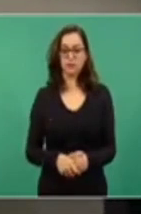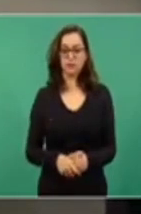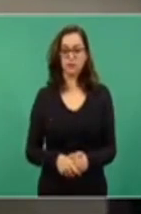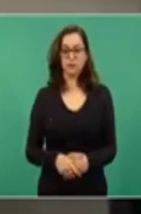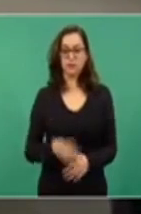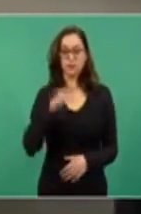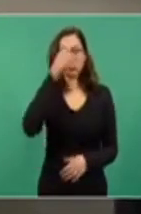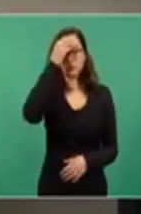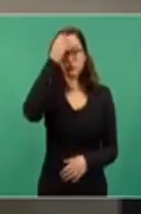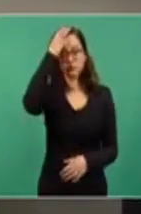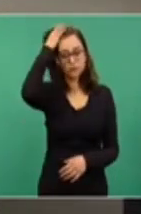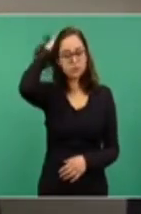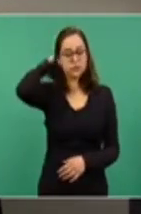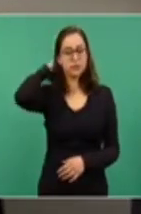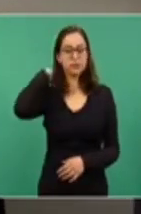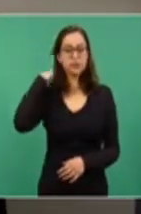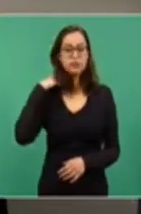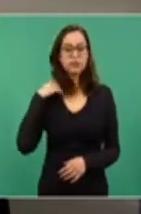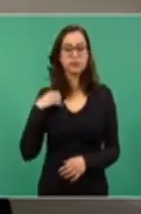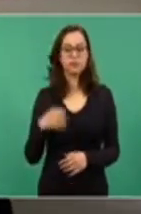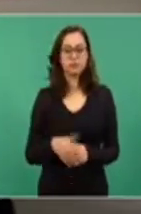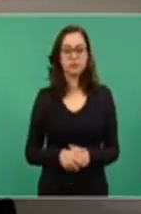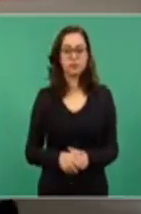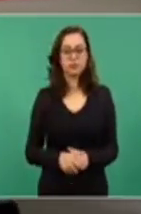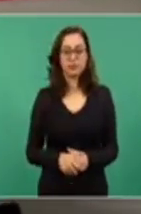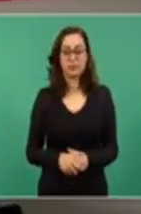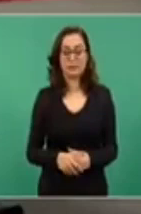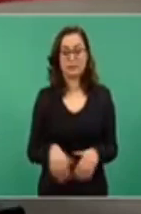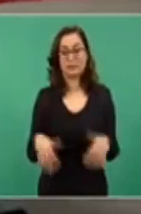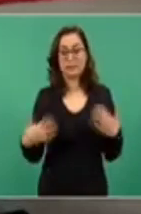No les vaya a dar coraje,